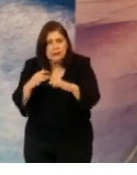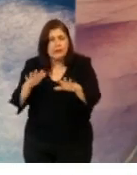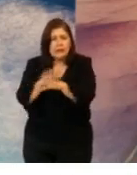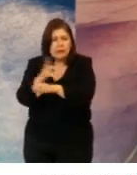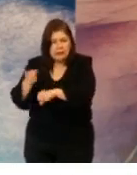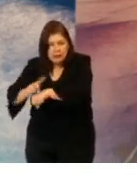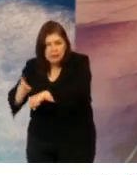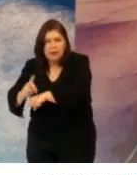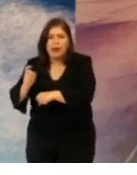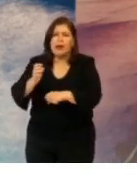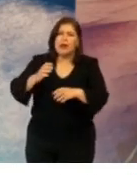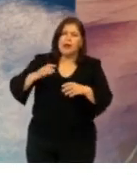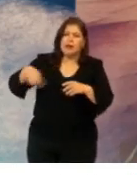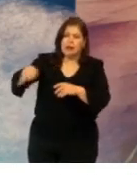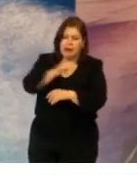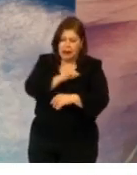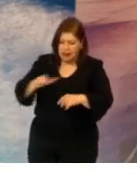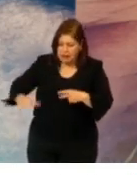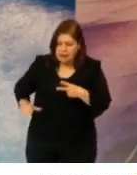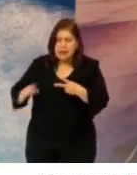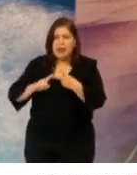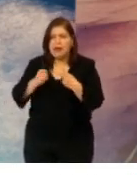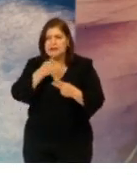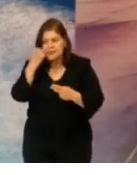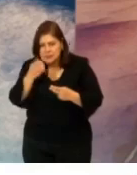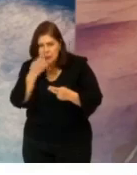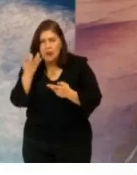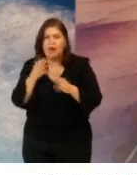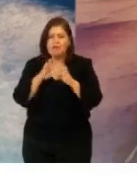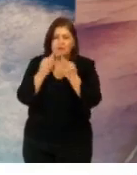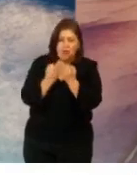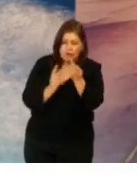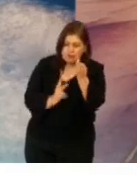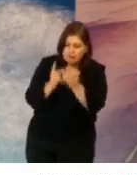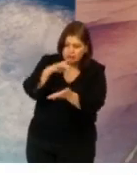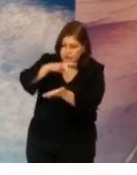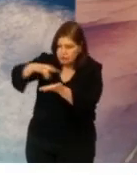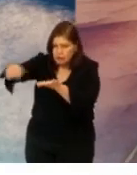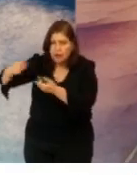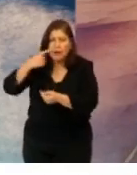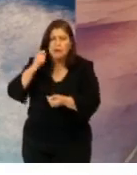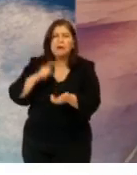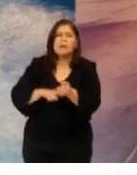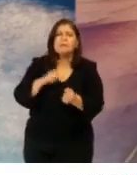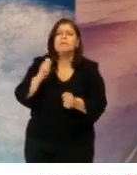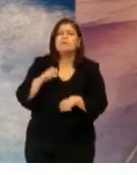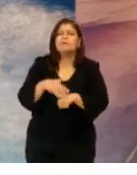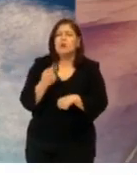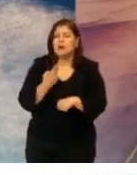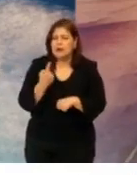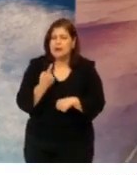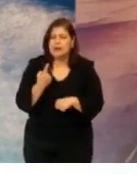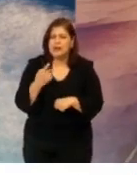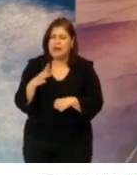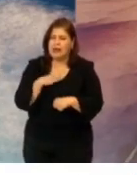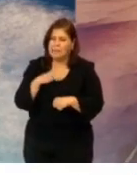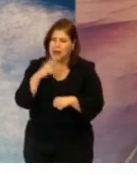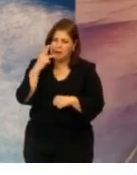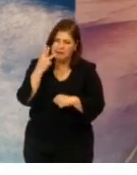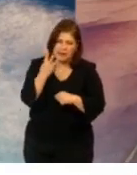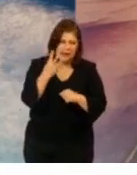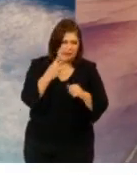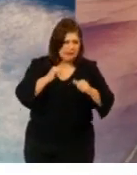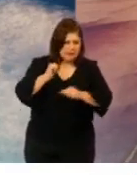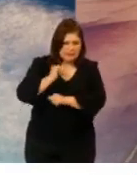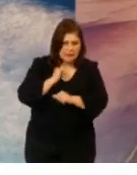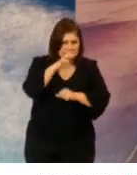la escuelita, la forma de sembrar, etcétera, porque querían en medio de fuego cruzado de 3 ejércitos, porque